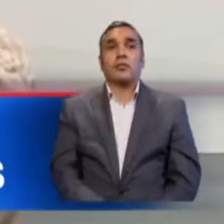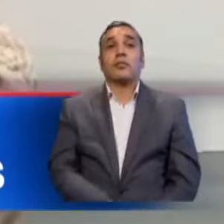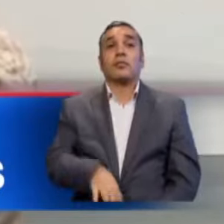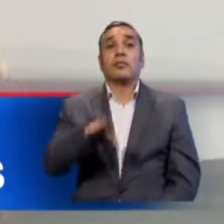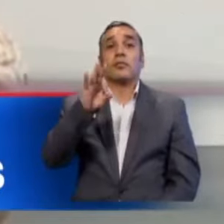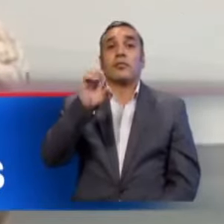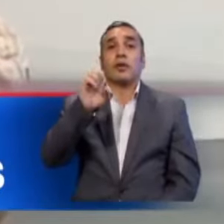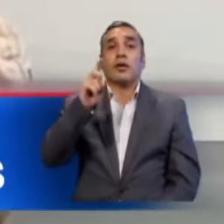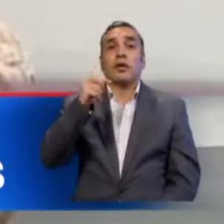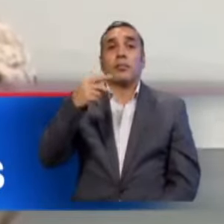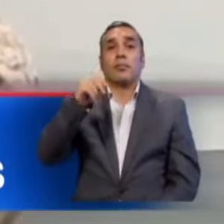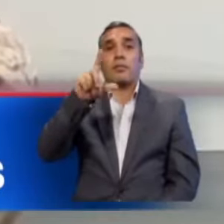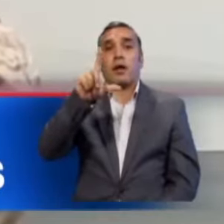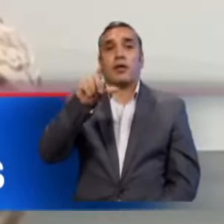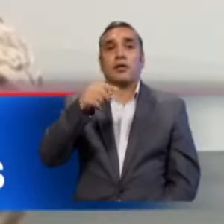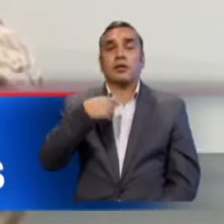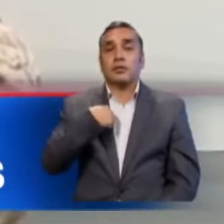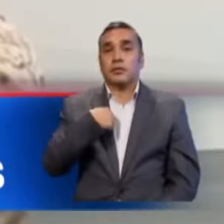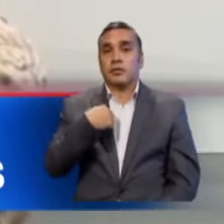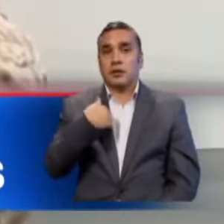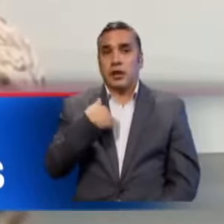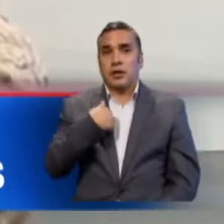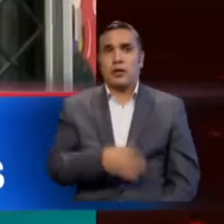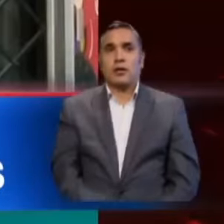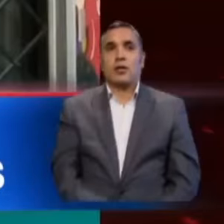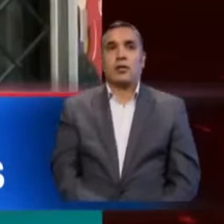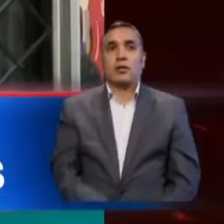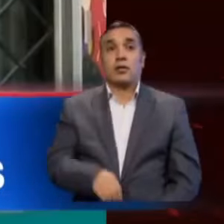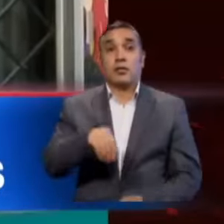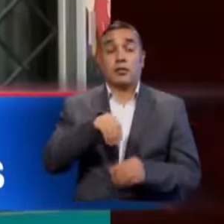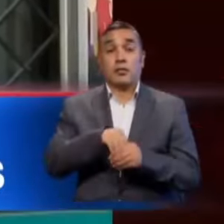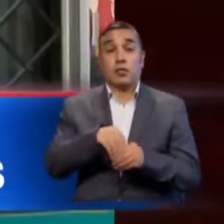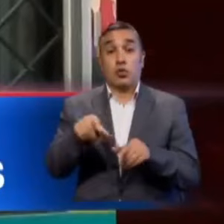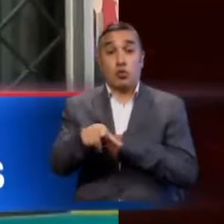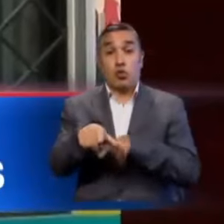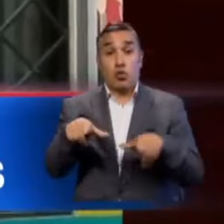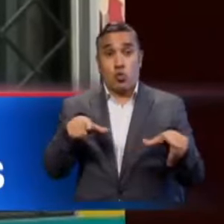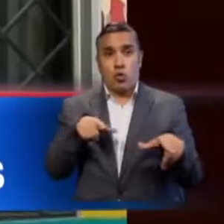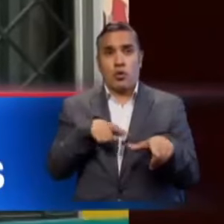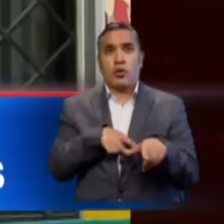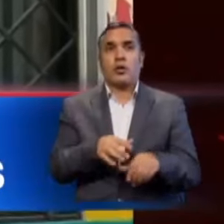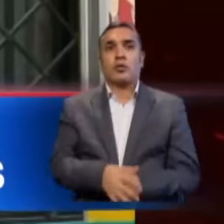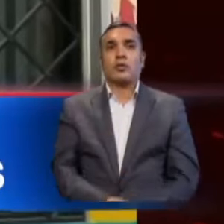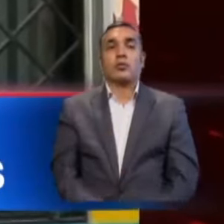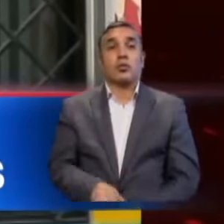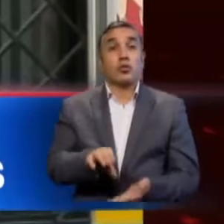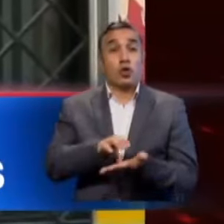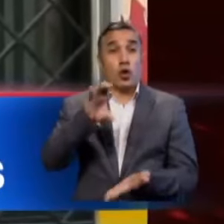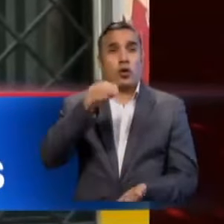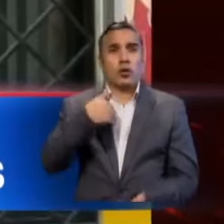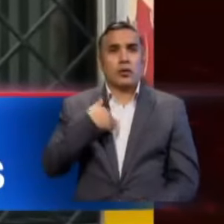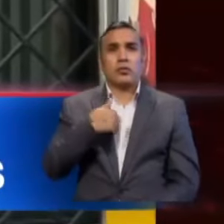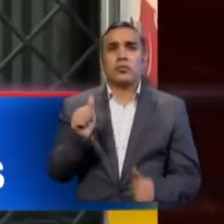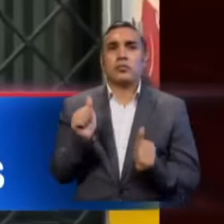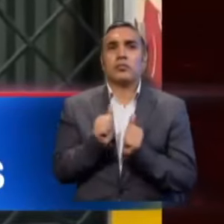FEDEPAL cuentan con, dentro de sus establecimientos educativos,